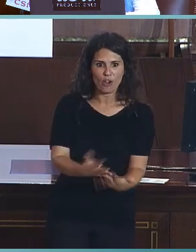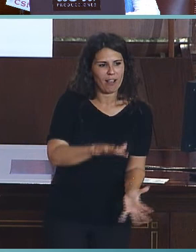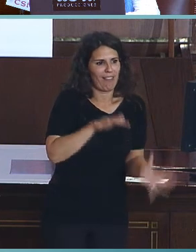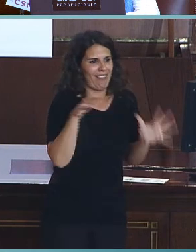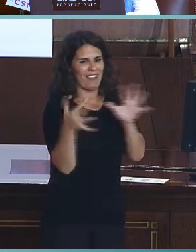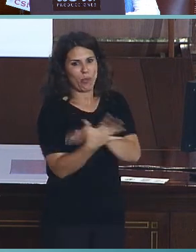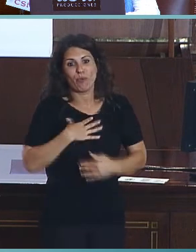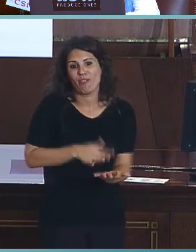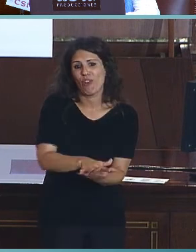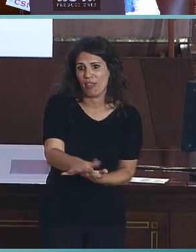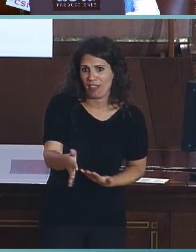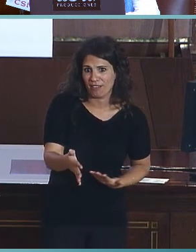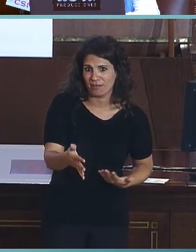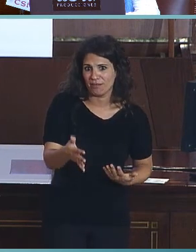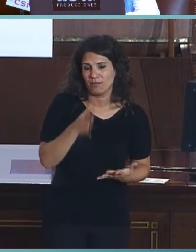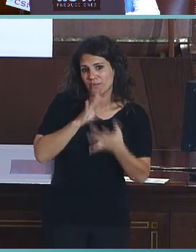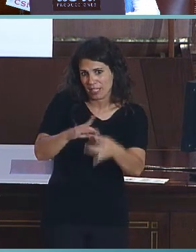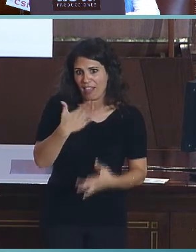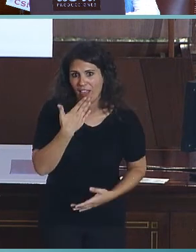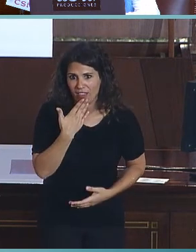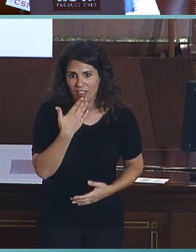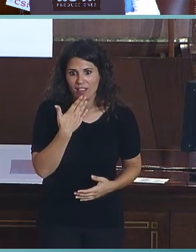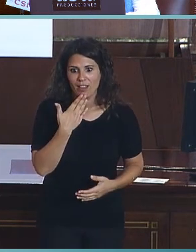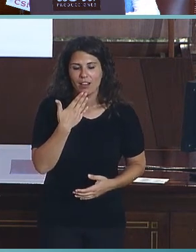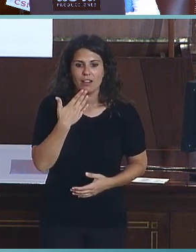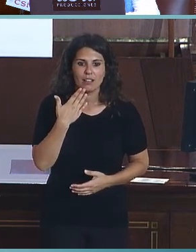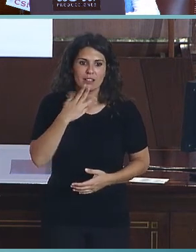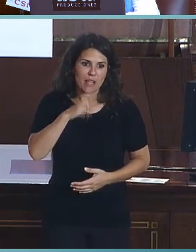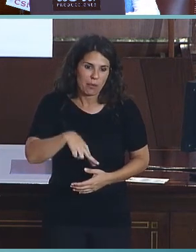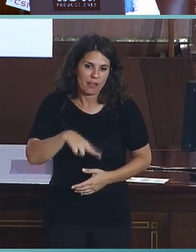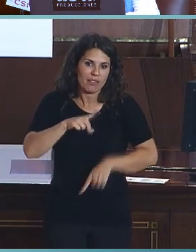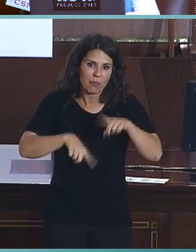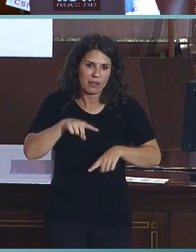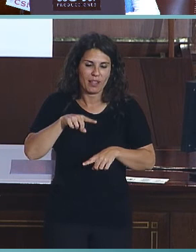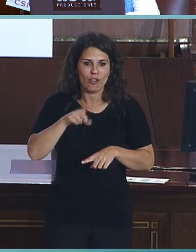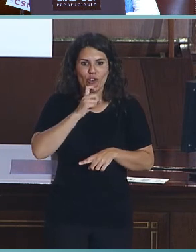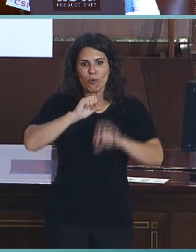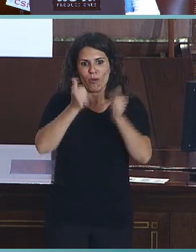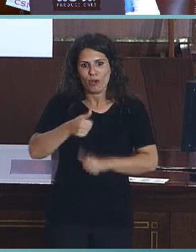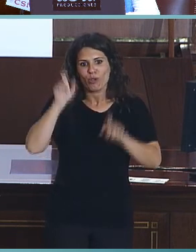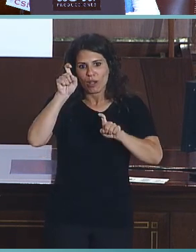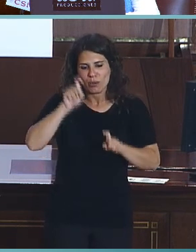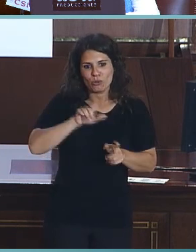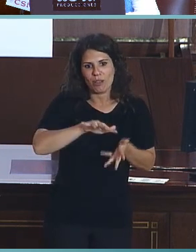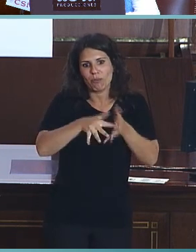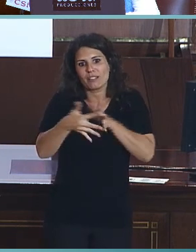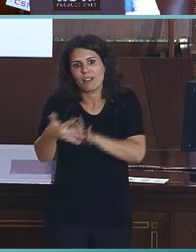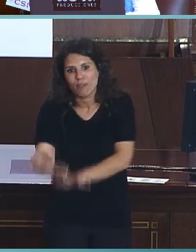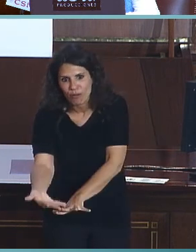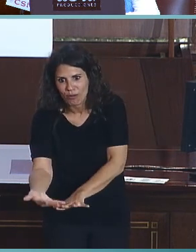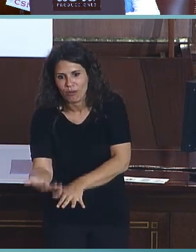relacionado con la implantación de modelos educativos que van